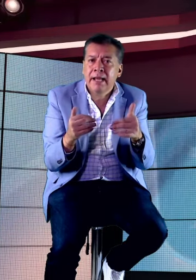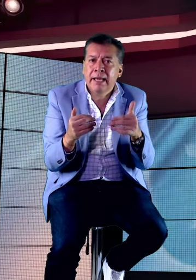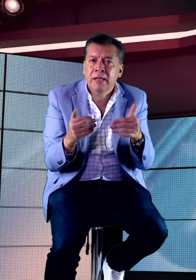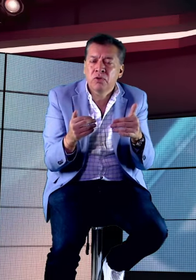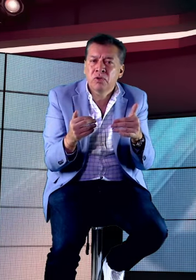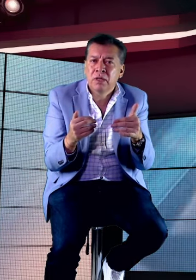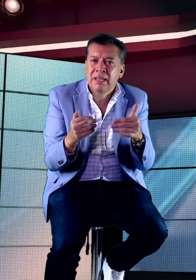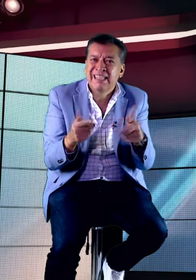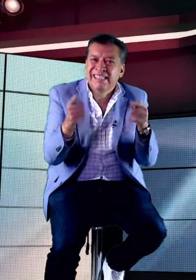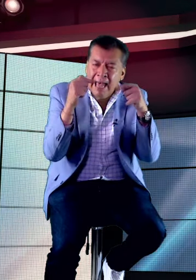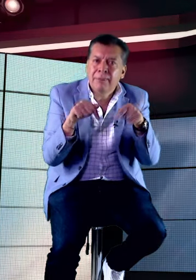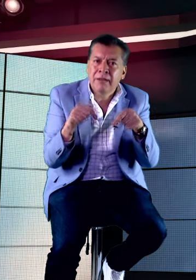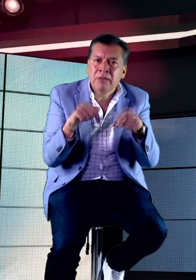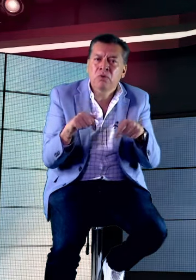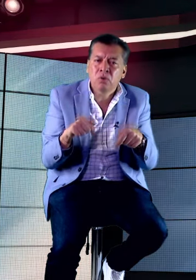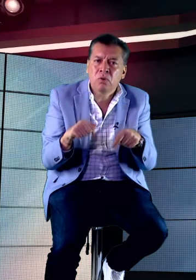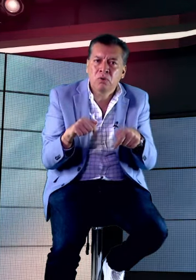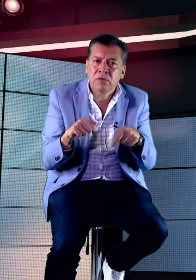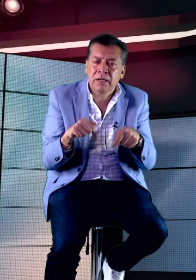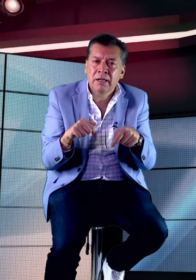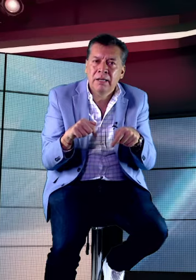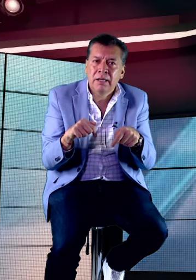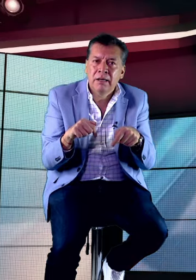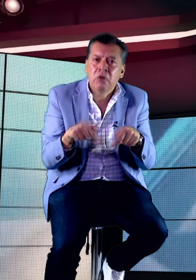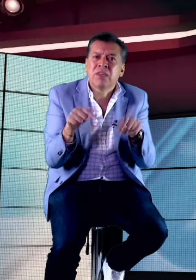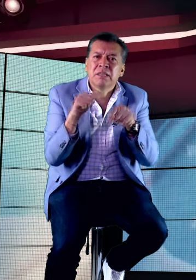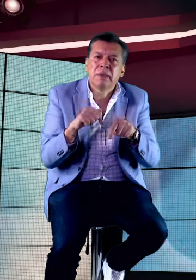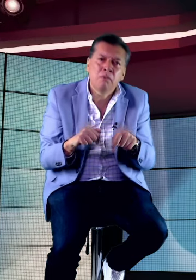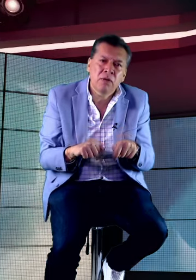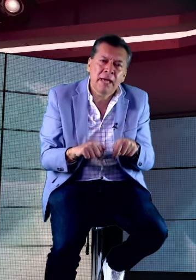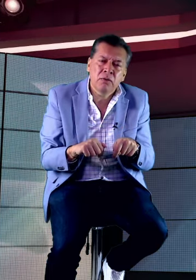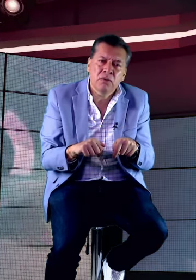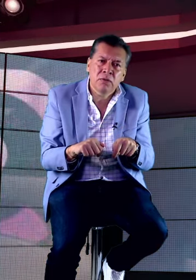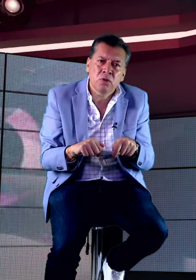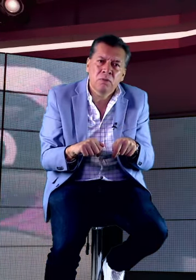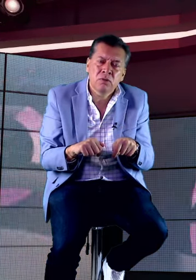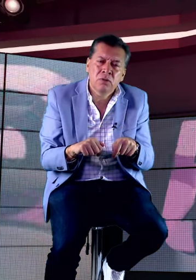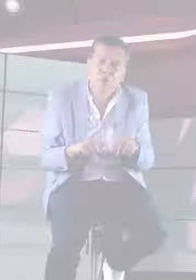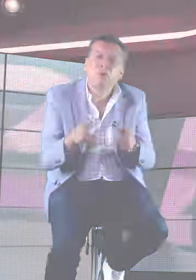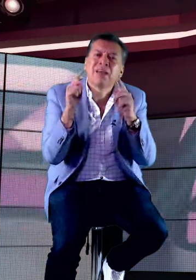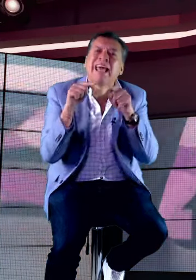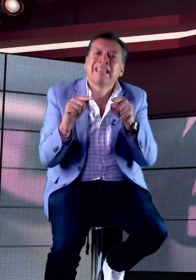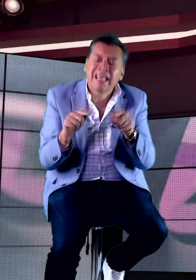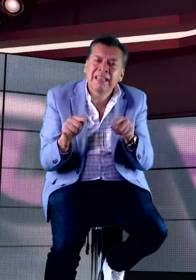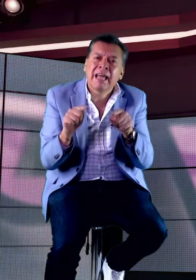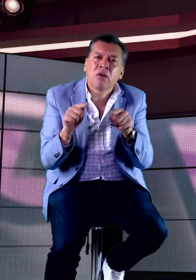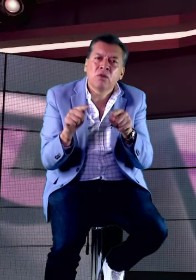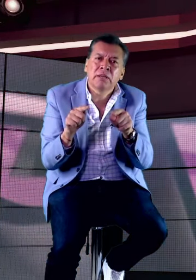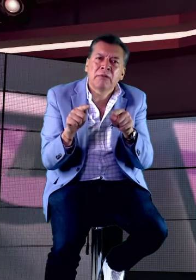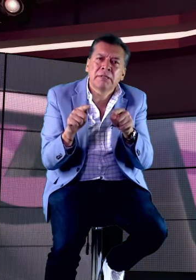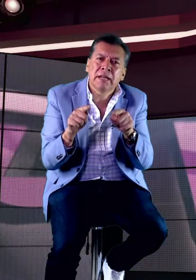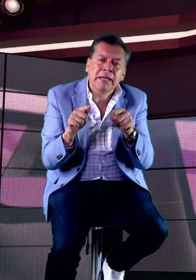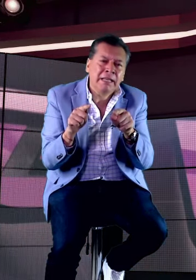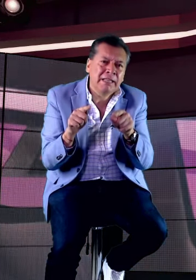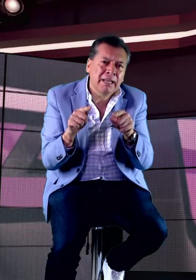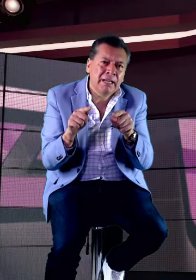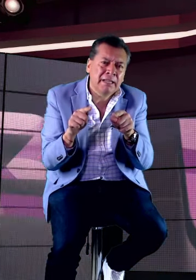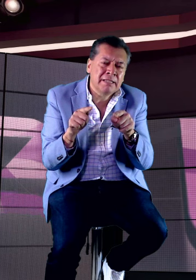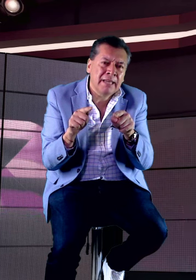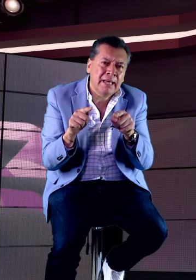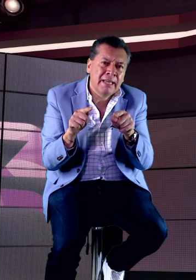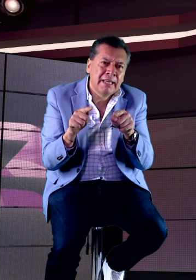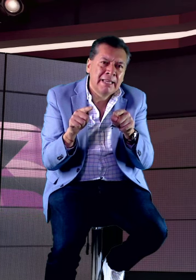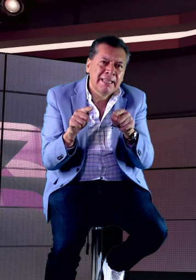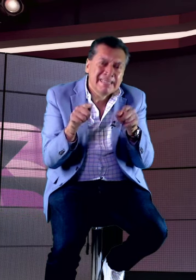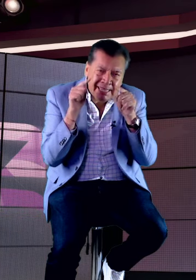pareciera que ellos saben y nos conocen lo desmemoriados que somos porque atentan contra nuestra